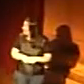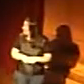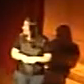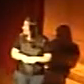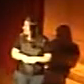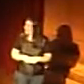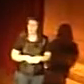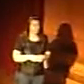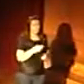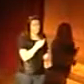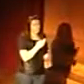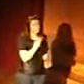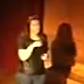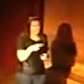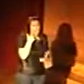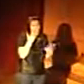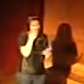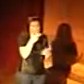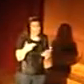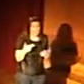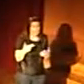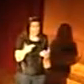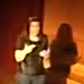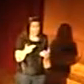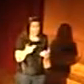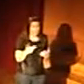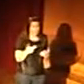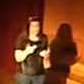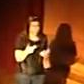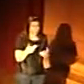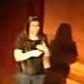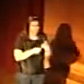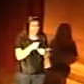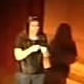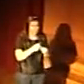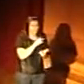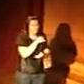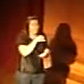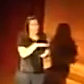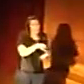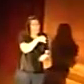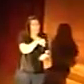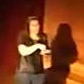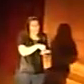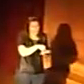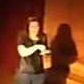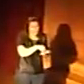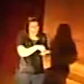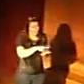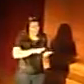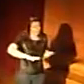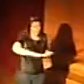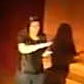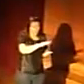artistas que sacan todo el juego a esta a esta veduta urbana muy del gusto de